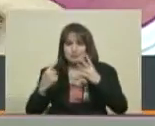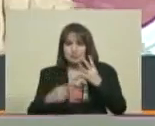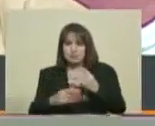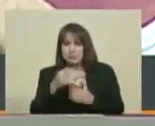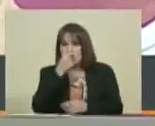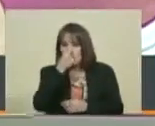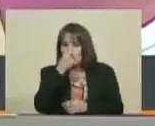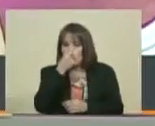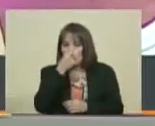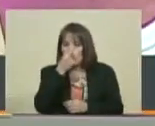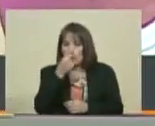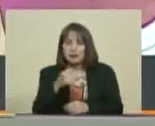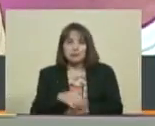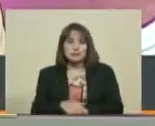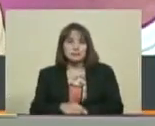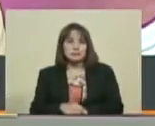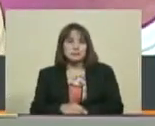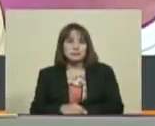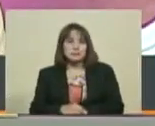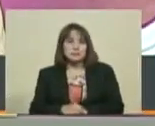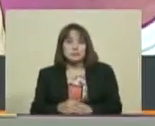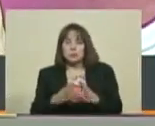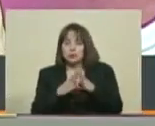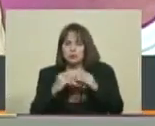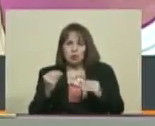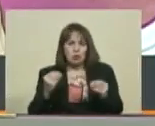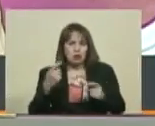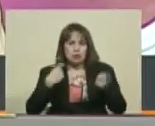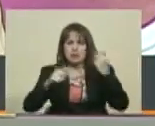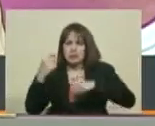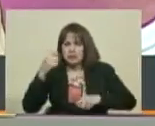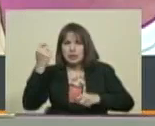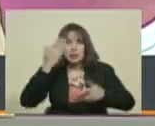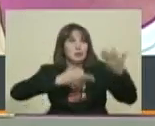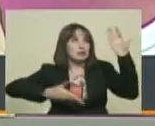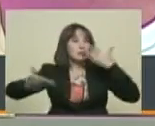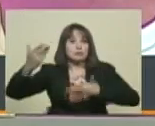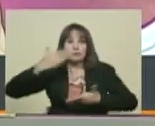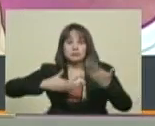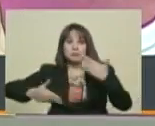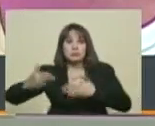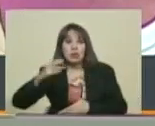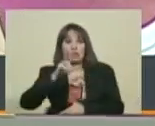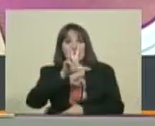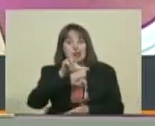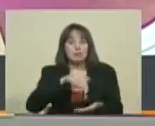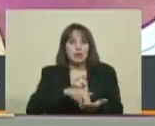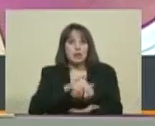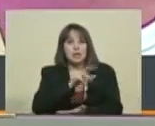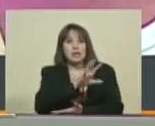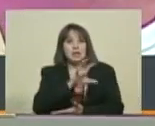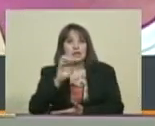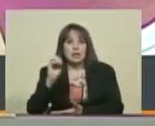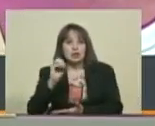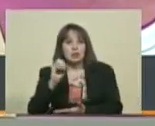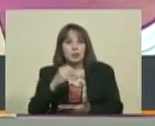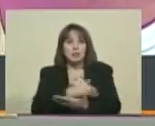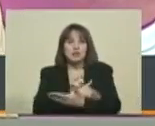imagínense todo lo que se puede importar por el orden de los 3.500 millones de dólares mensuales.